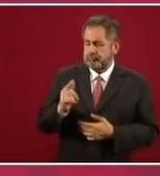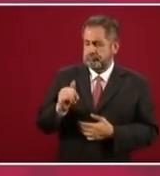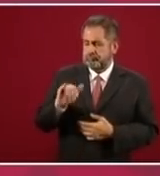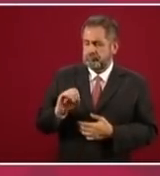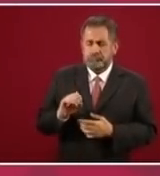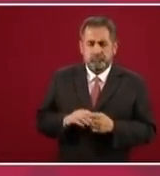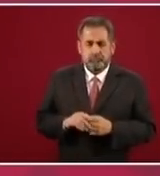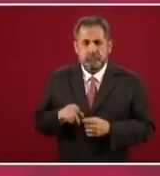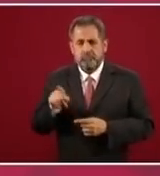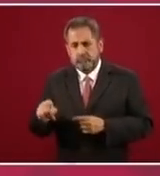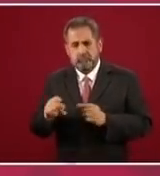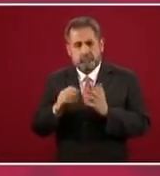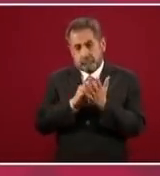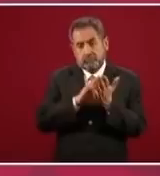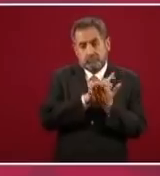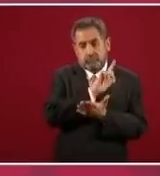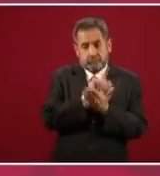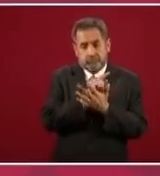desde el punto de vista legal.